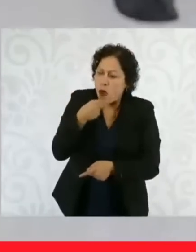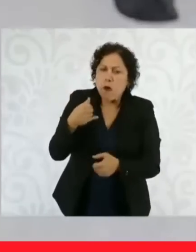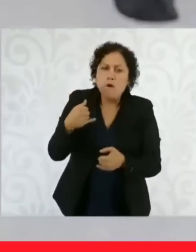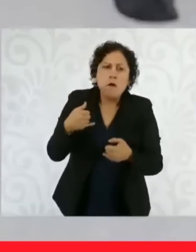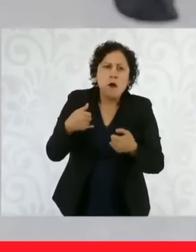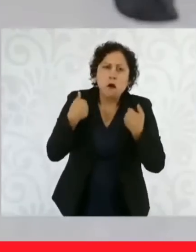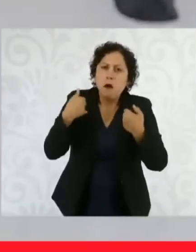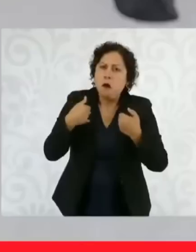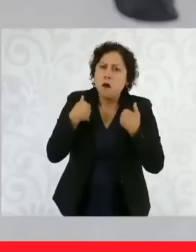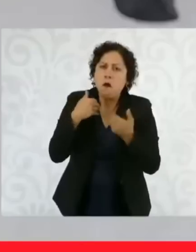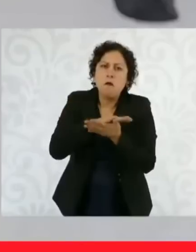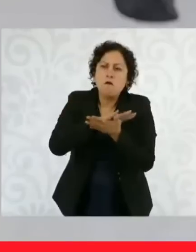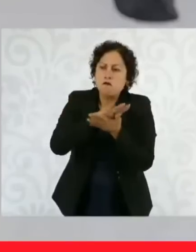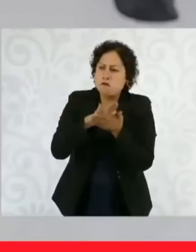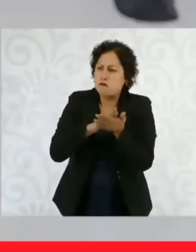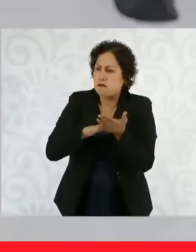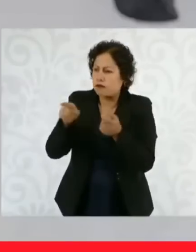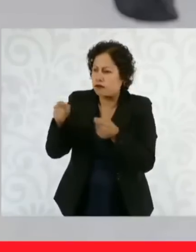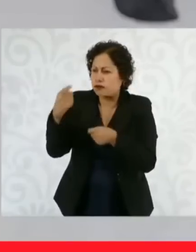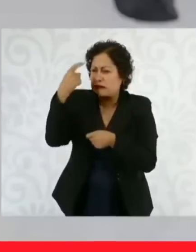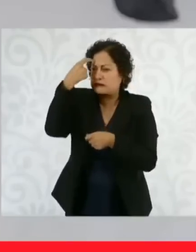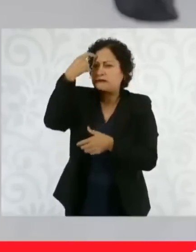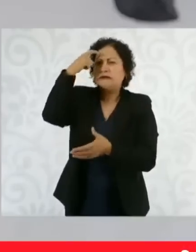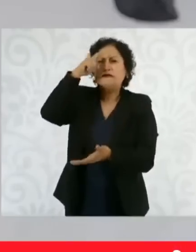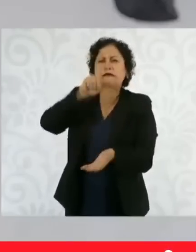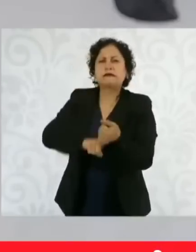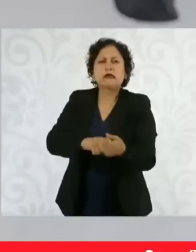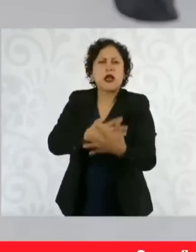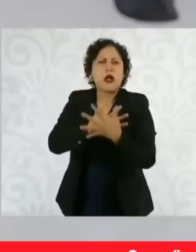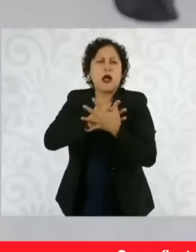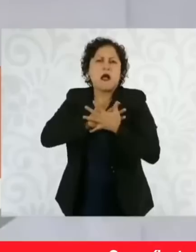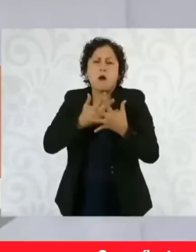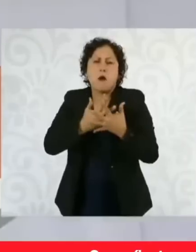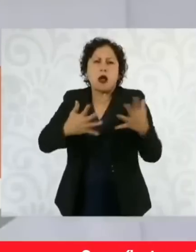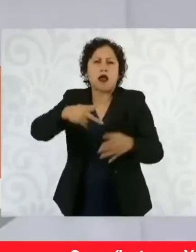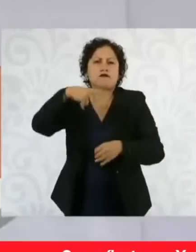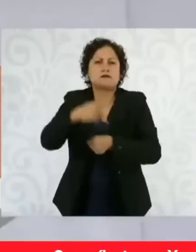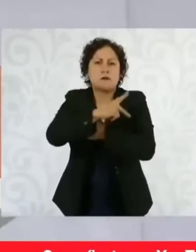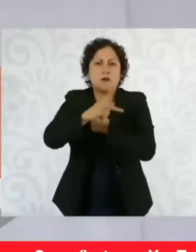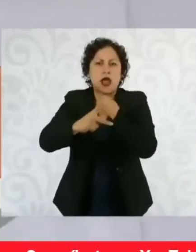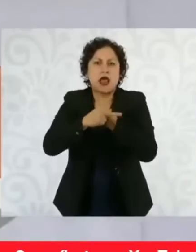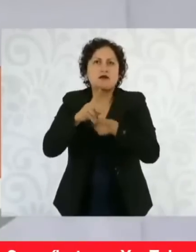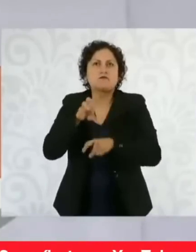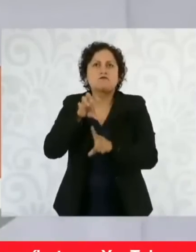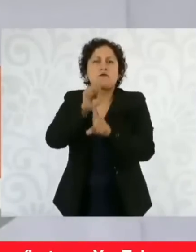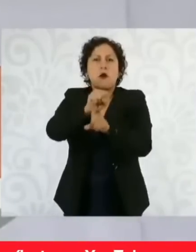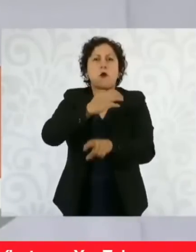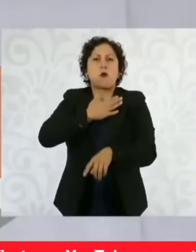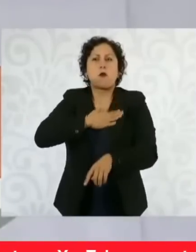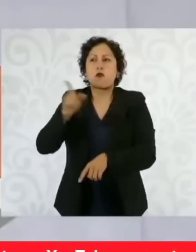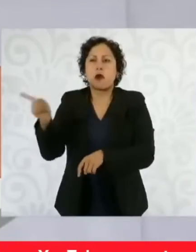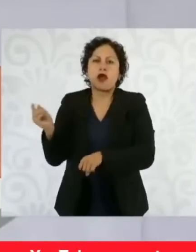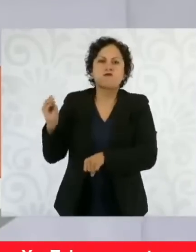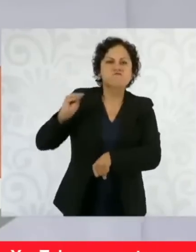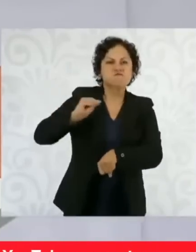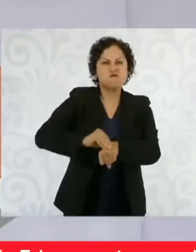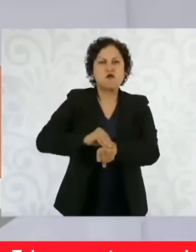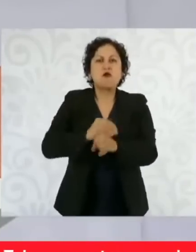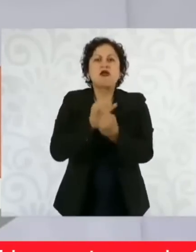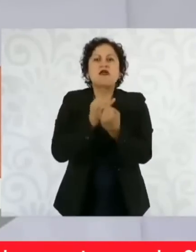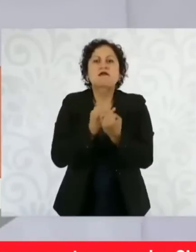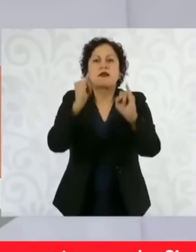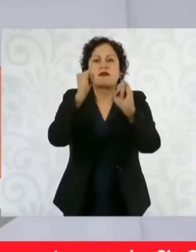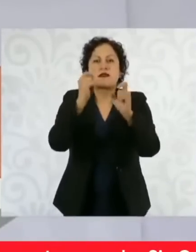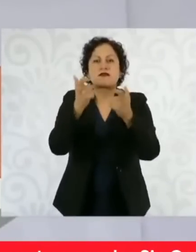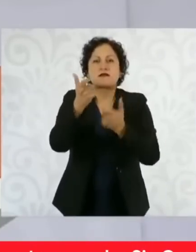un profundo amor por el pueblo y por la justicia, que estableció las bases de la independencia económica